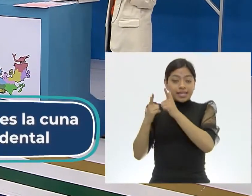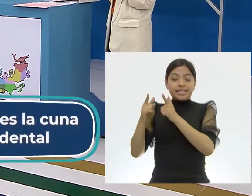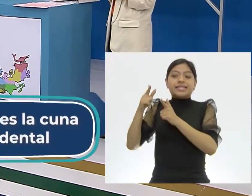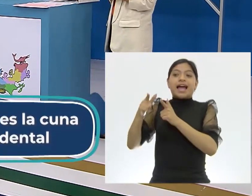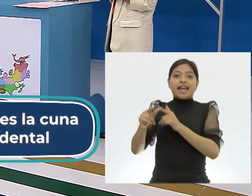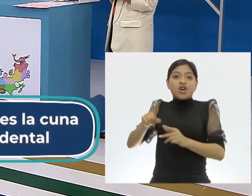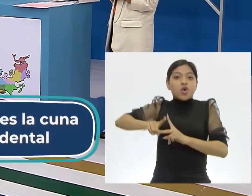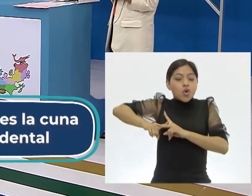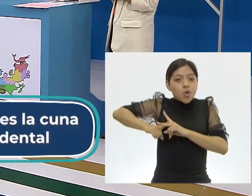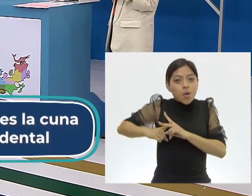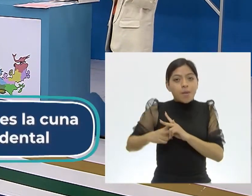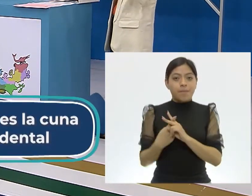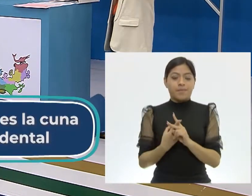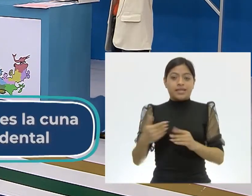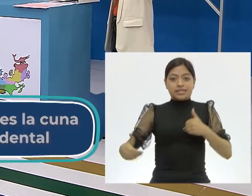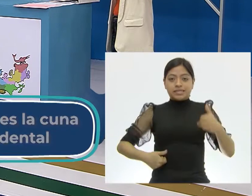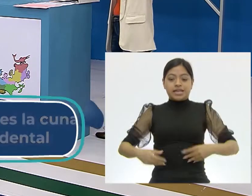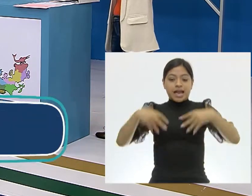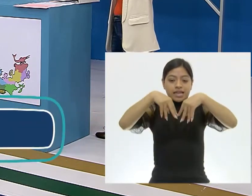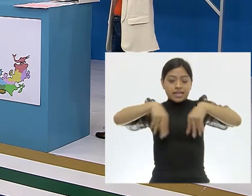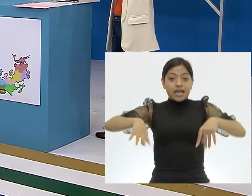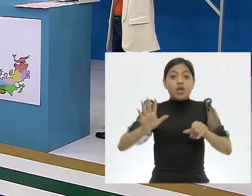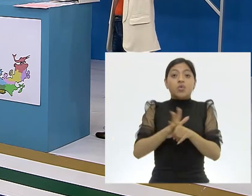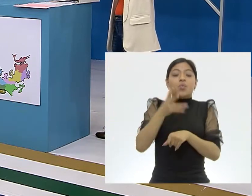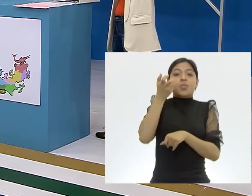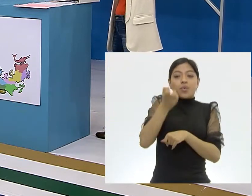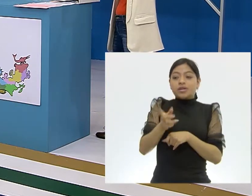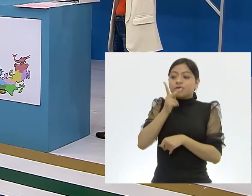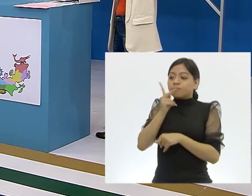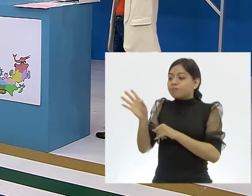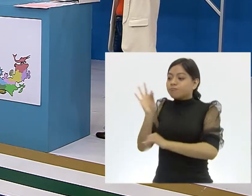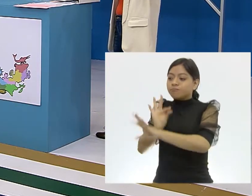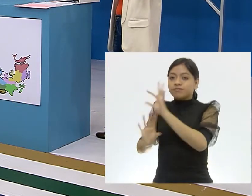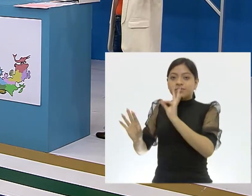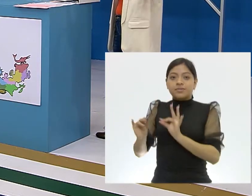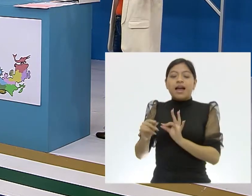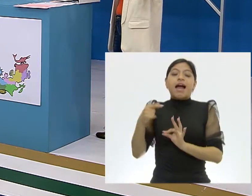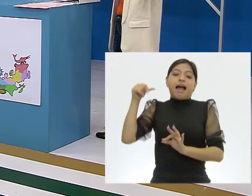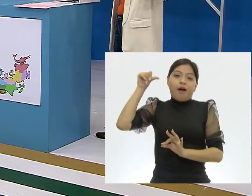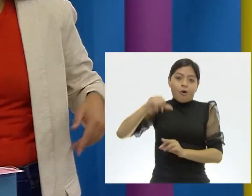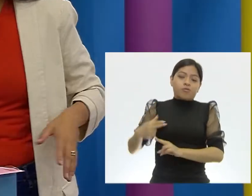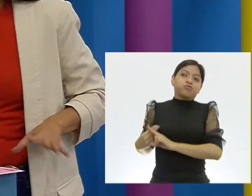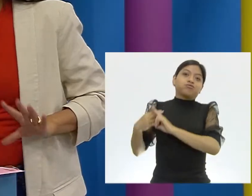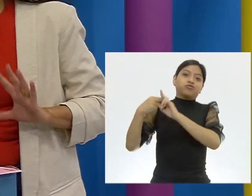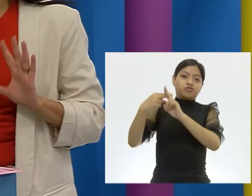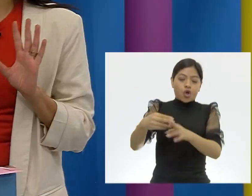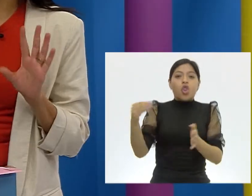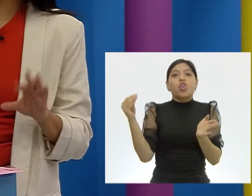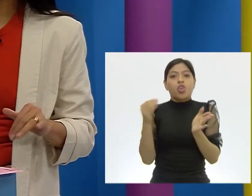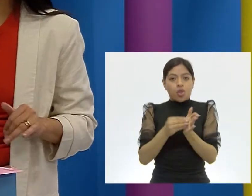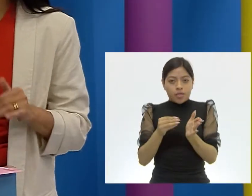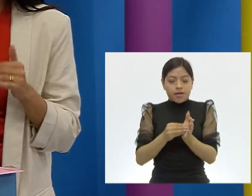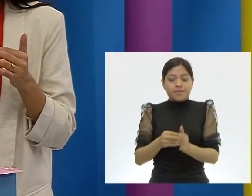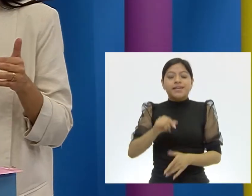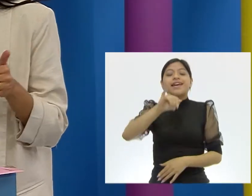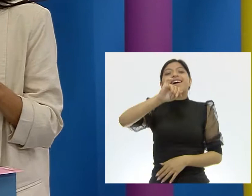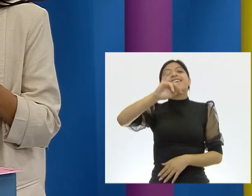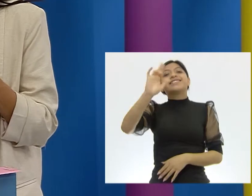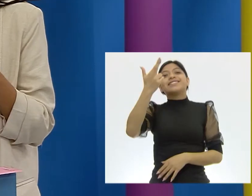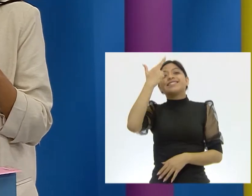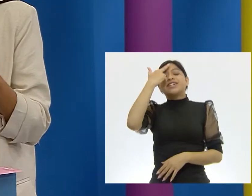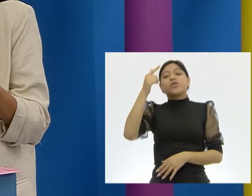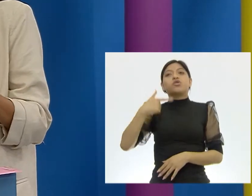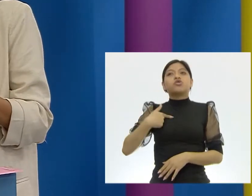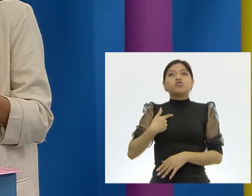que muchos términos provienen de la antigua cultura griega. Ah, recuerdo que alguna vez